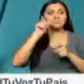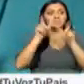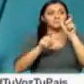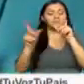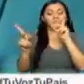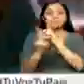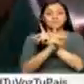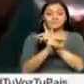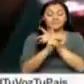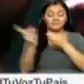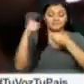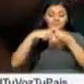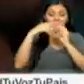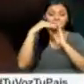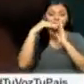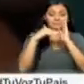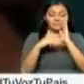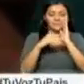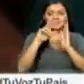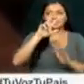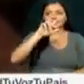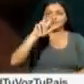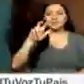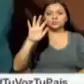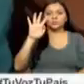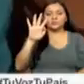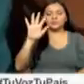discapacidad empadronadas suman las